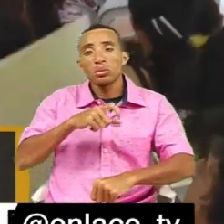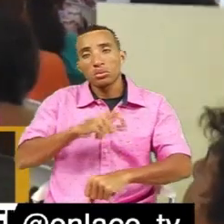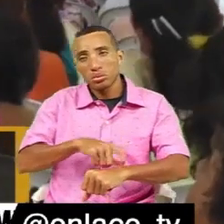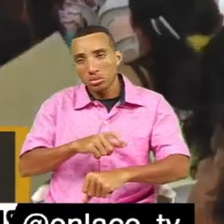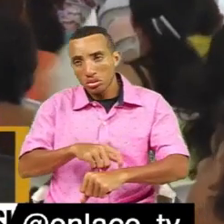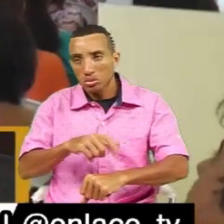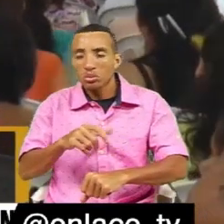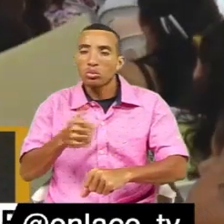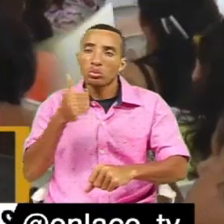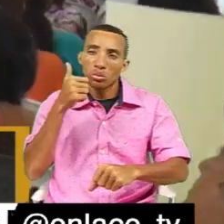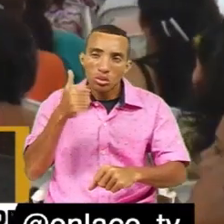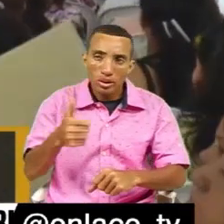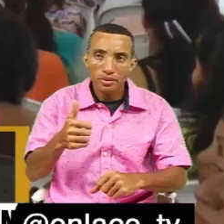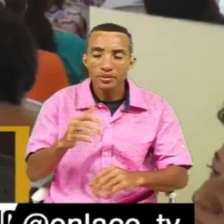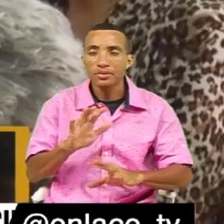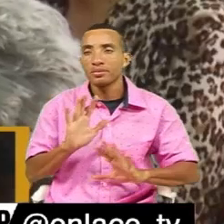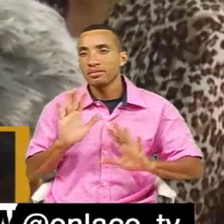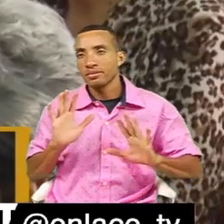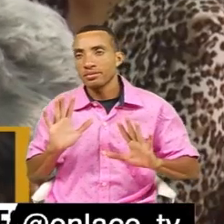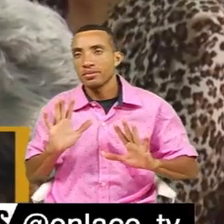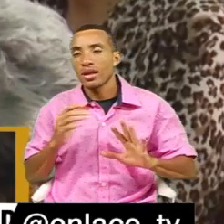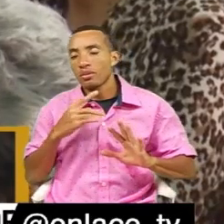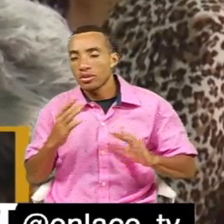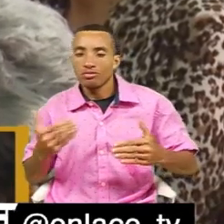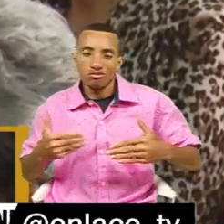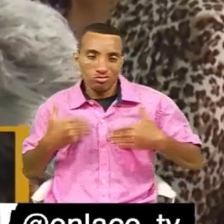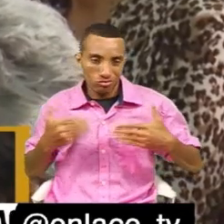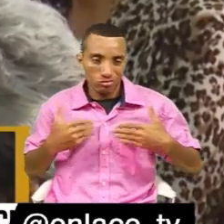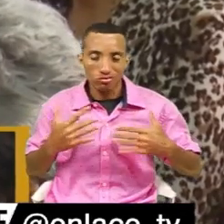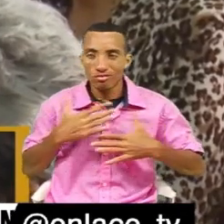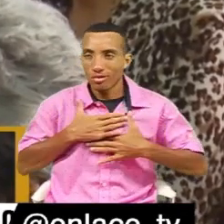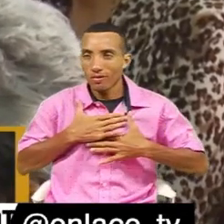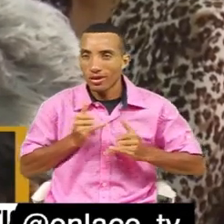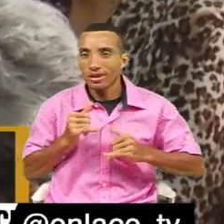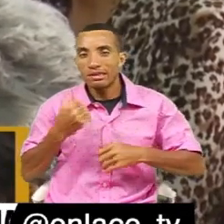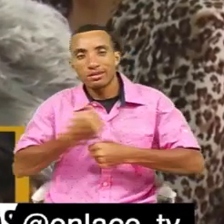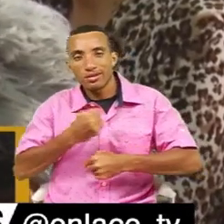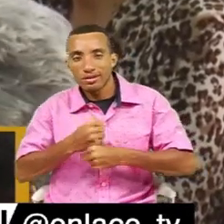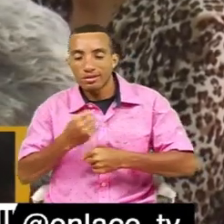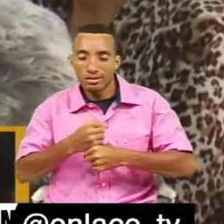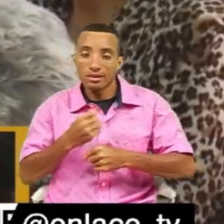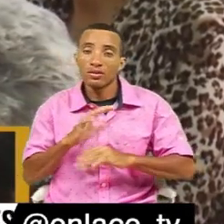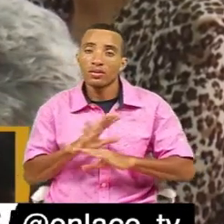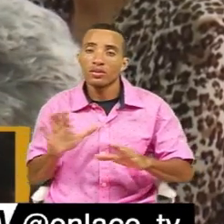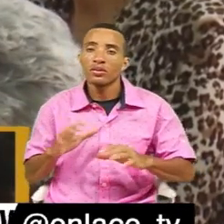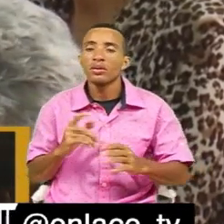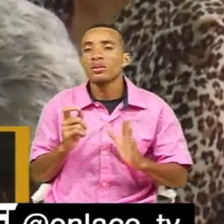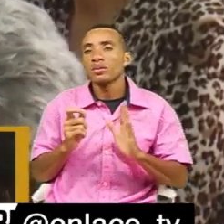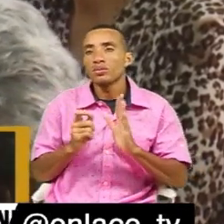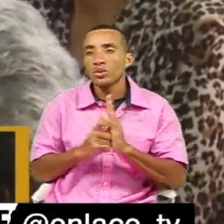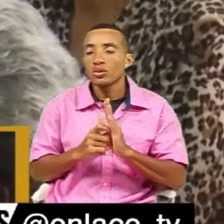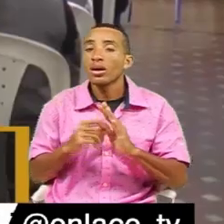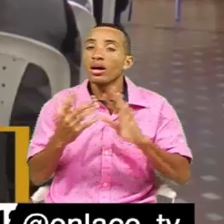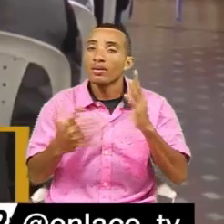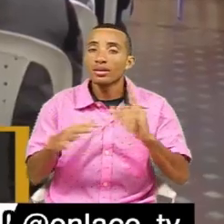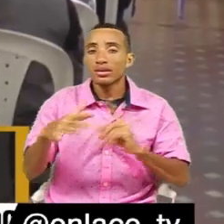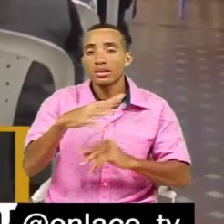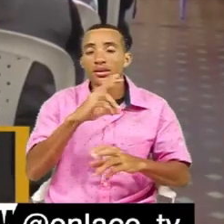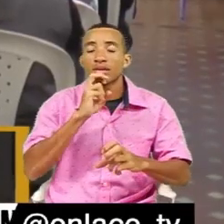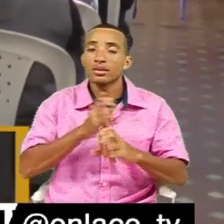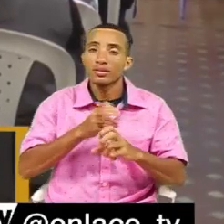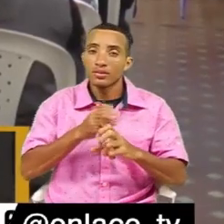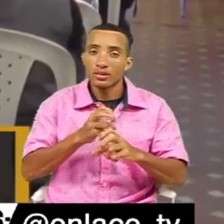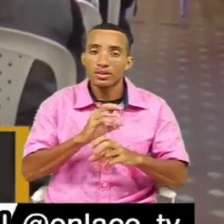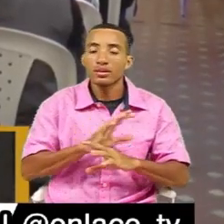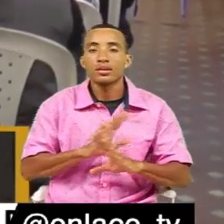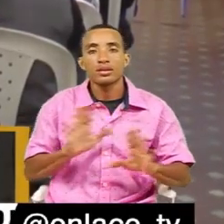momentos donde nos la hemos gozado también haciendo el trabajo, pero en esos momentos difíciles que